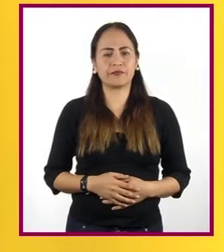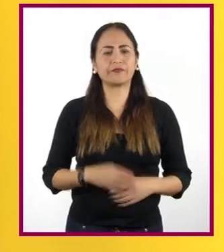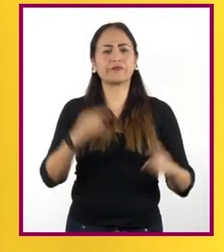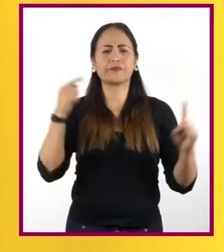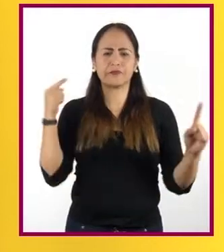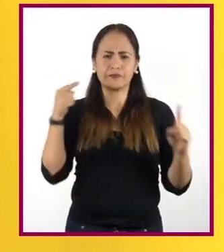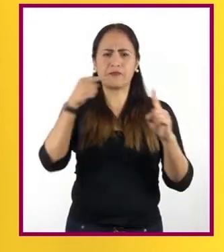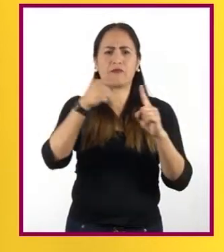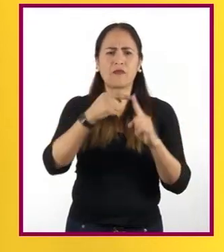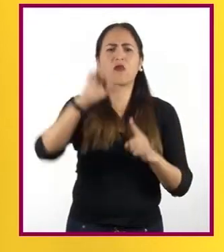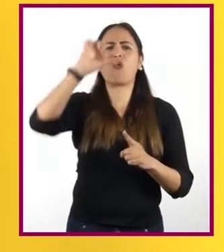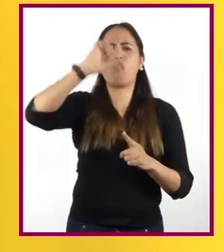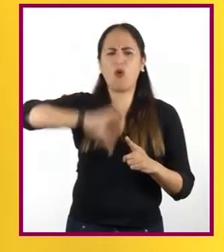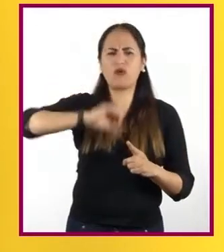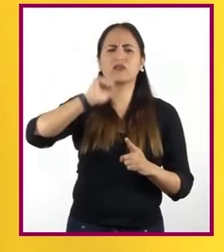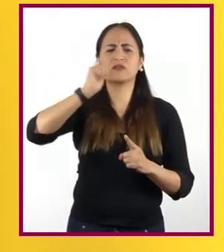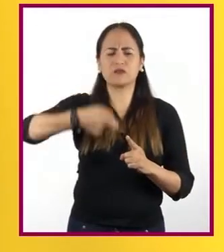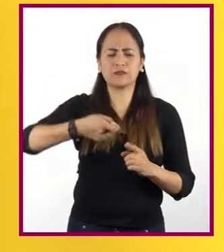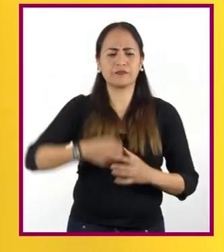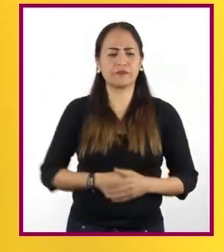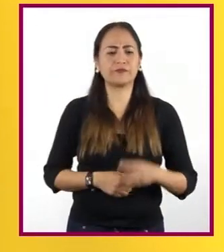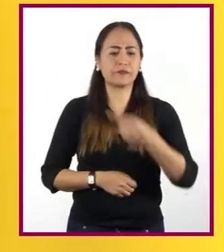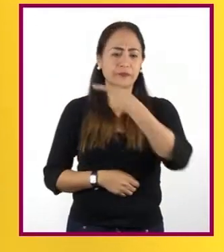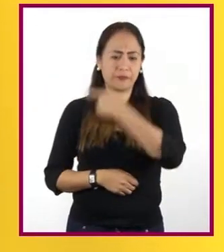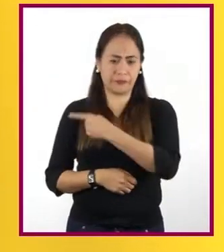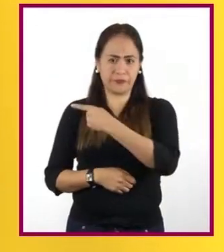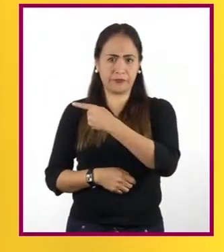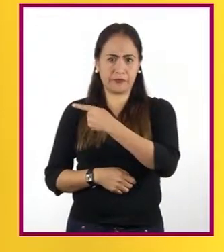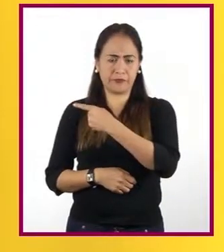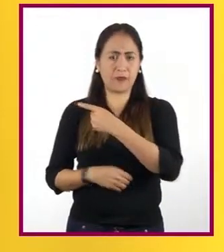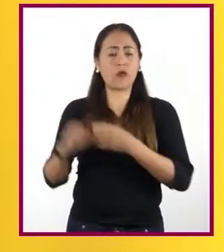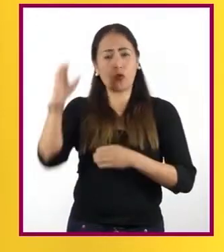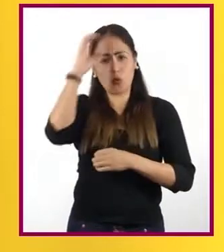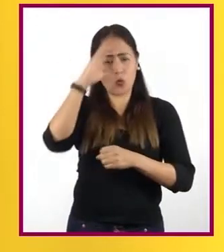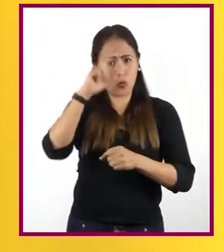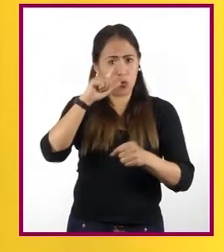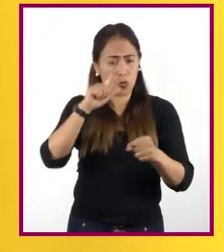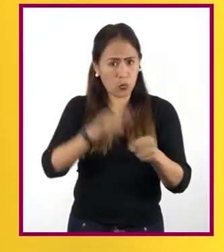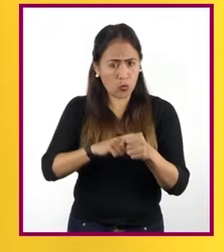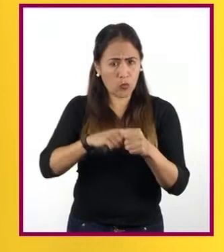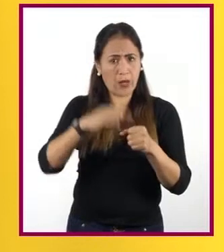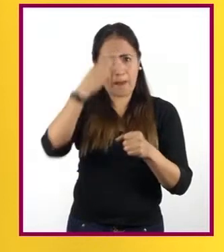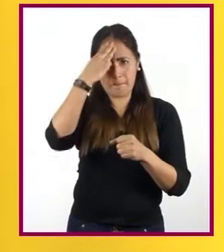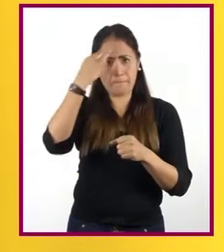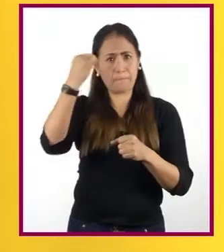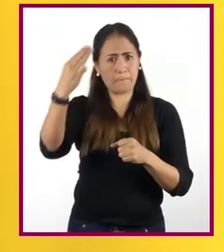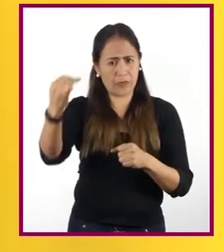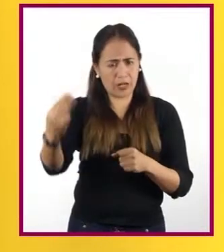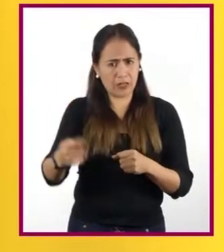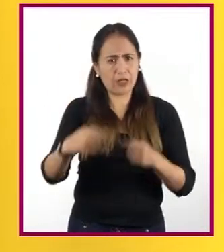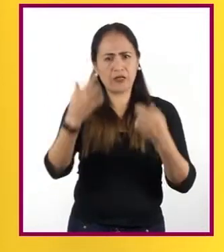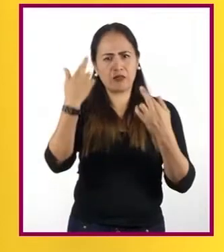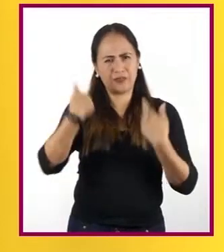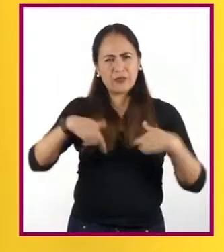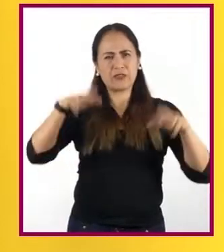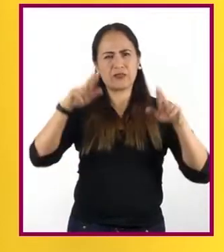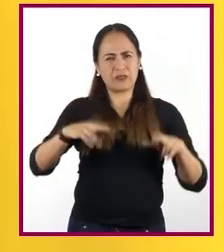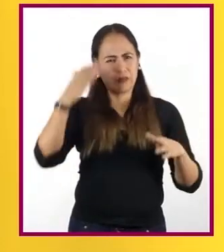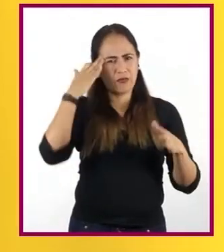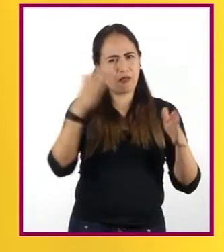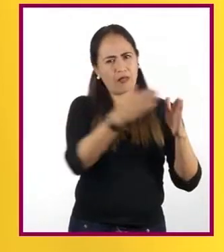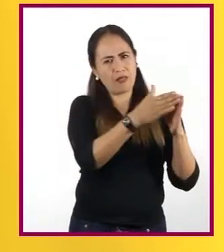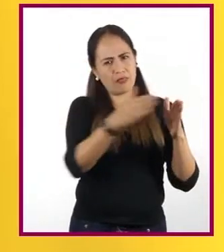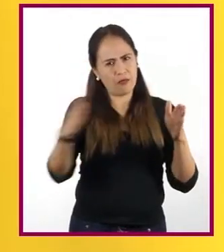propósito de esta sesión es reconocer a la cultura maya como representativa del periodo clásico